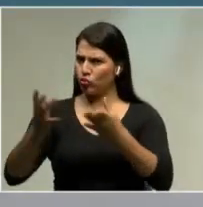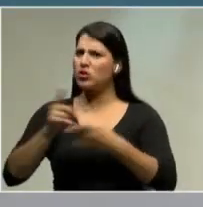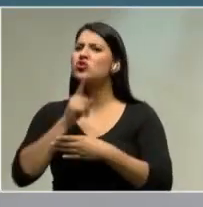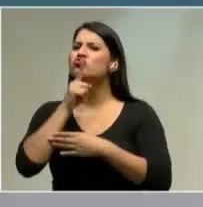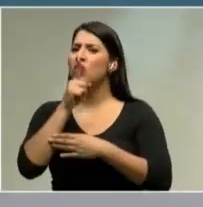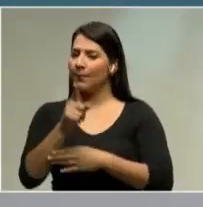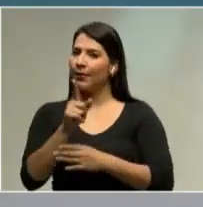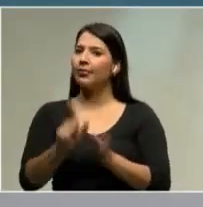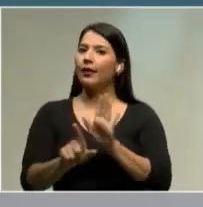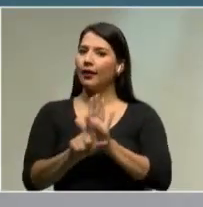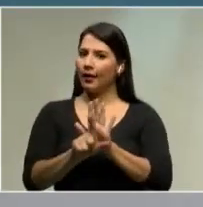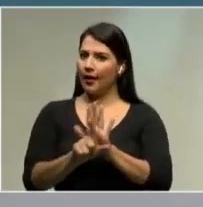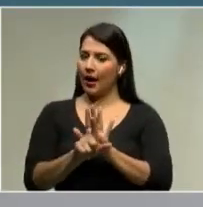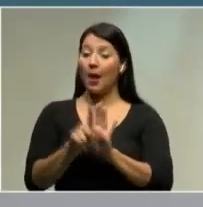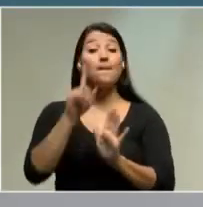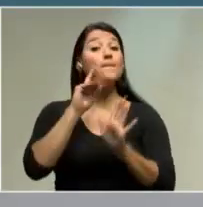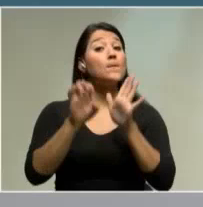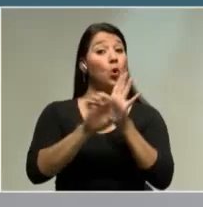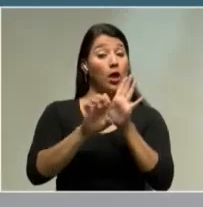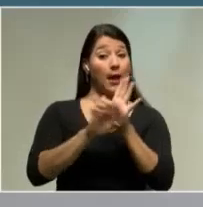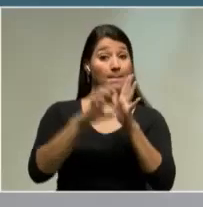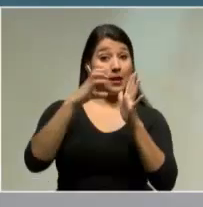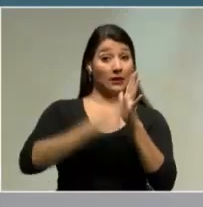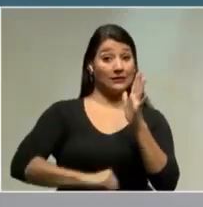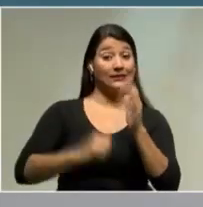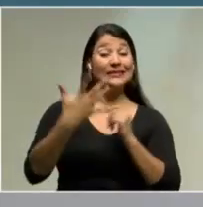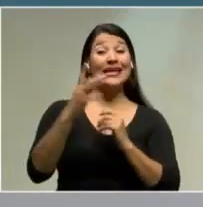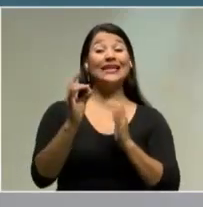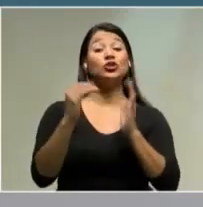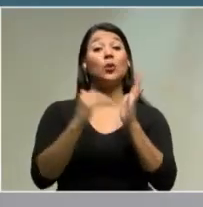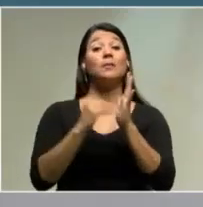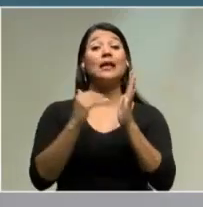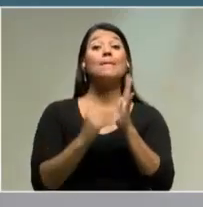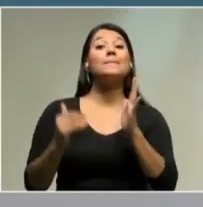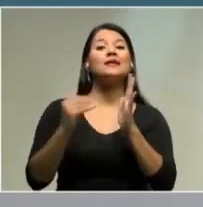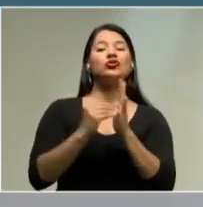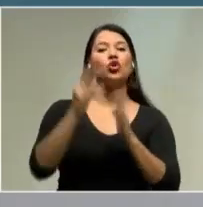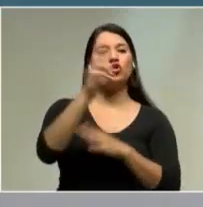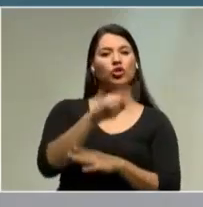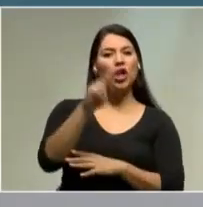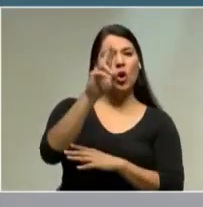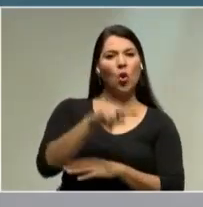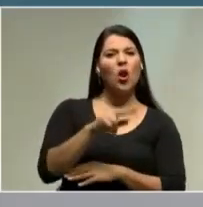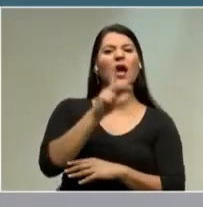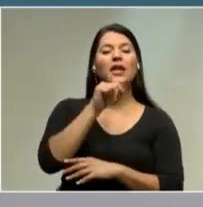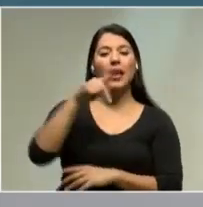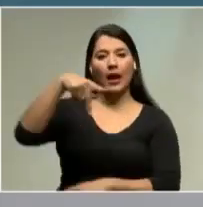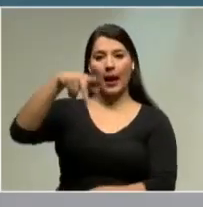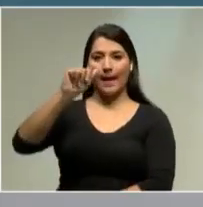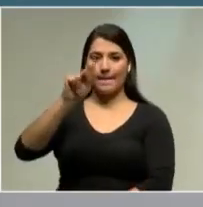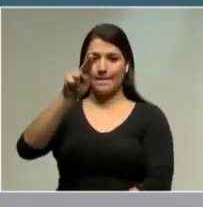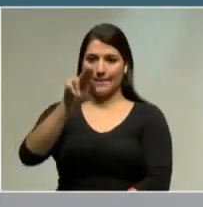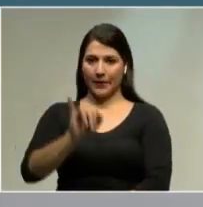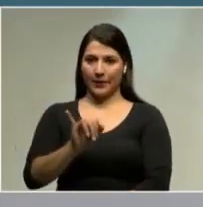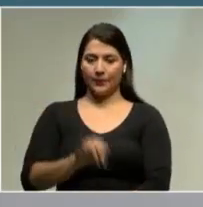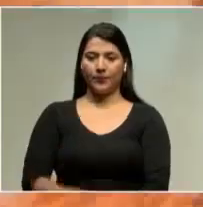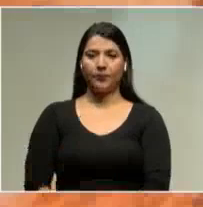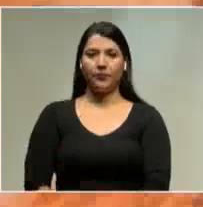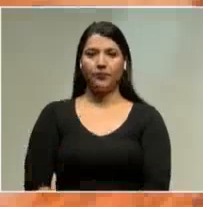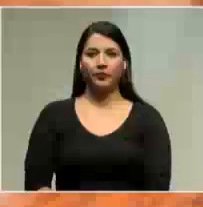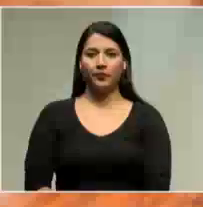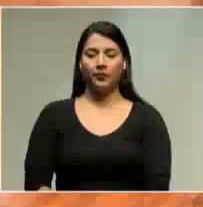legalidad. Uno de esos recortes es por 18.000 millones de colones al Patronato Nacional de la Infancia.